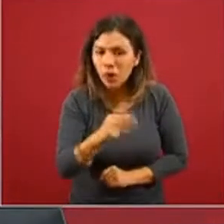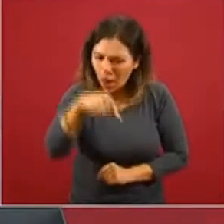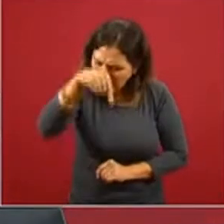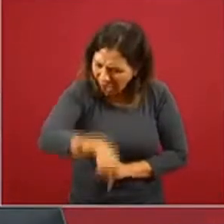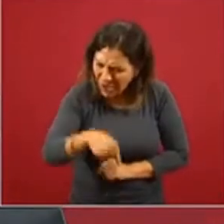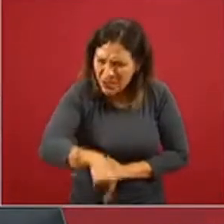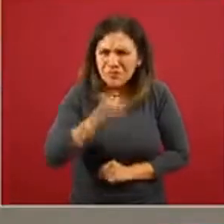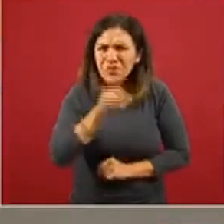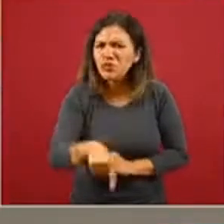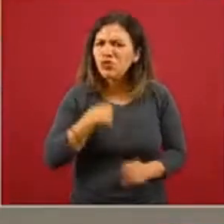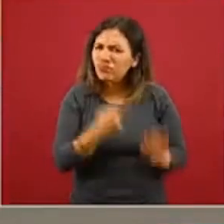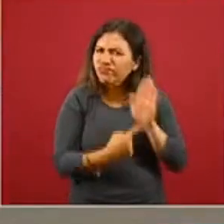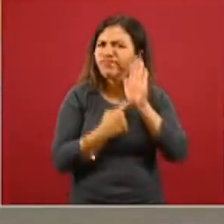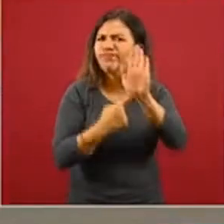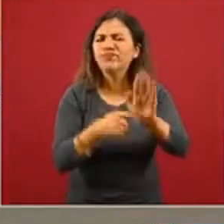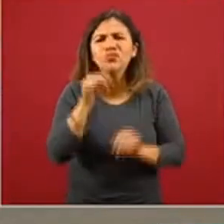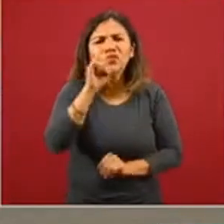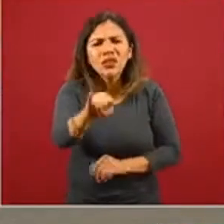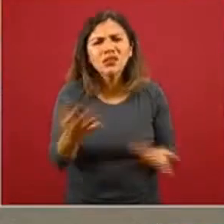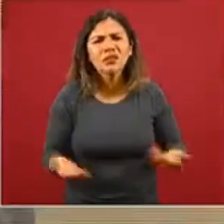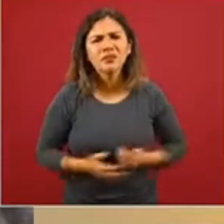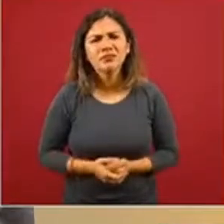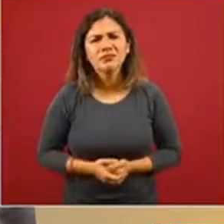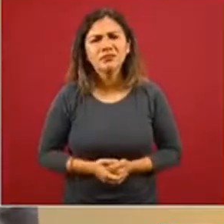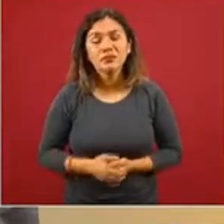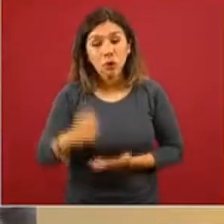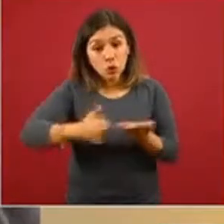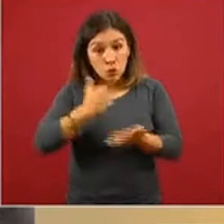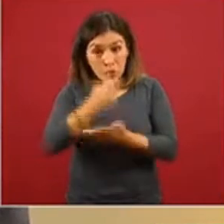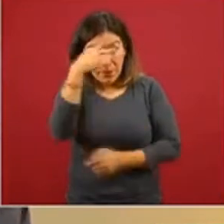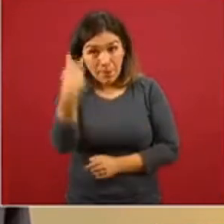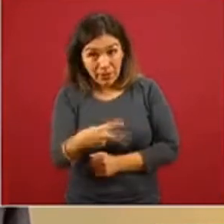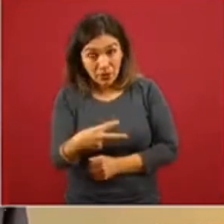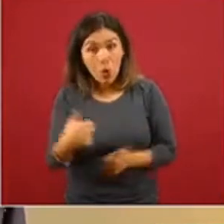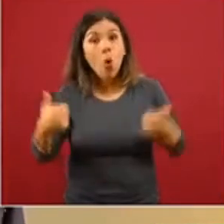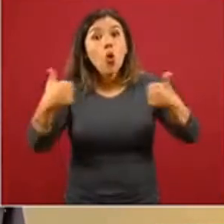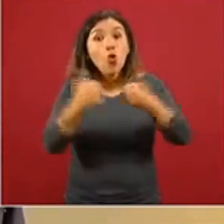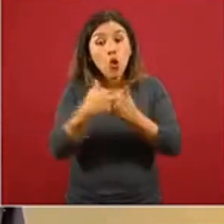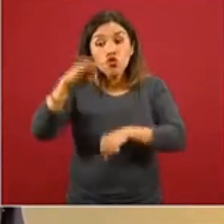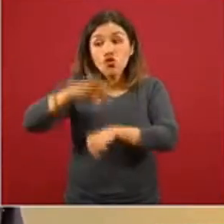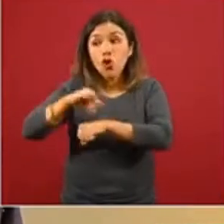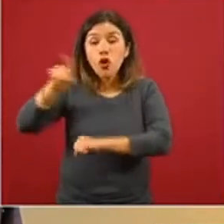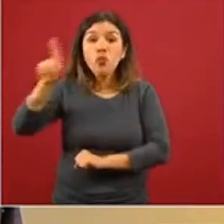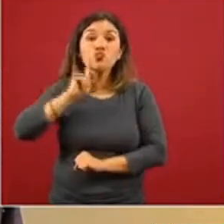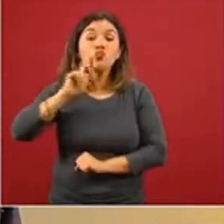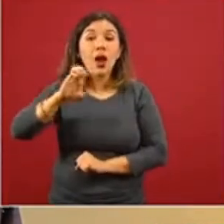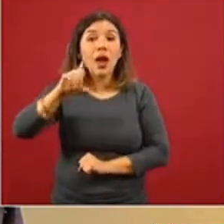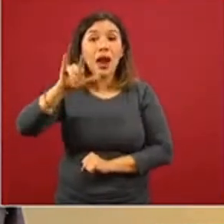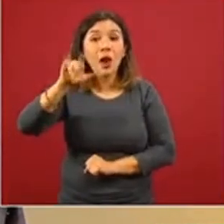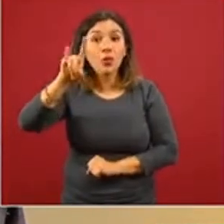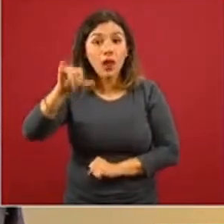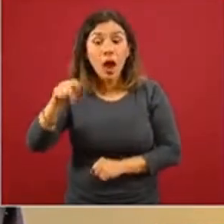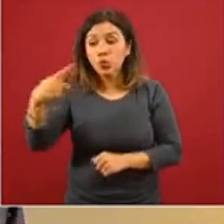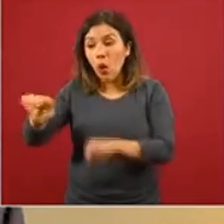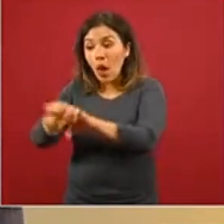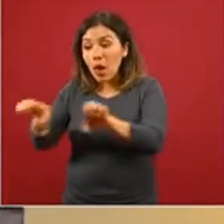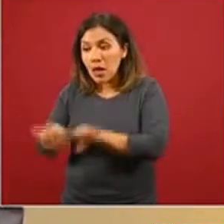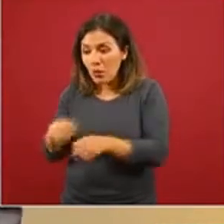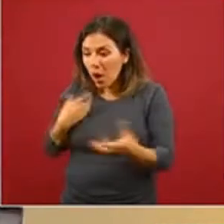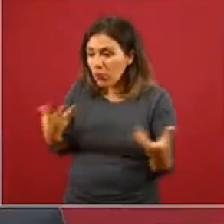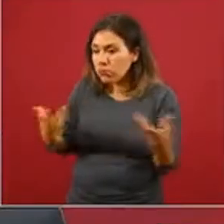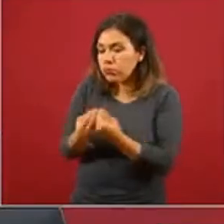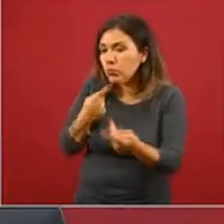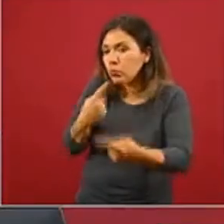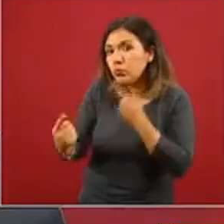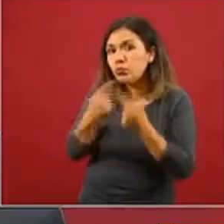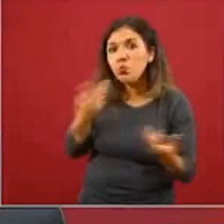mismo los vamos a presentar. Los de la Ciudad de México, conjuntamente con la doctora Sheinbaum y su equipo, porque lo estamos